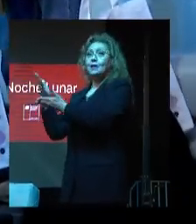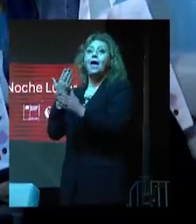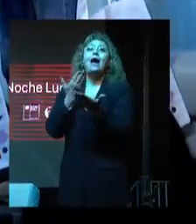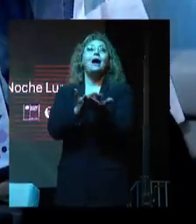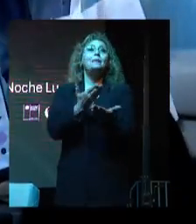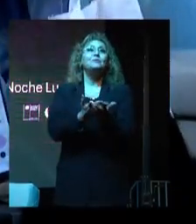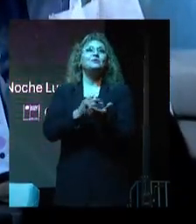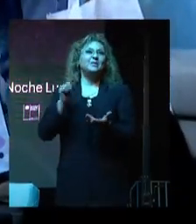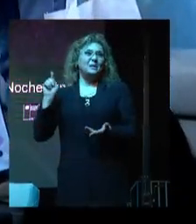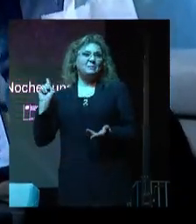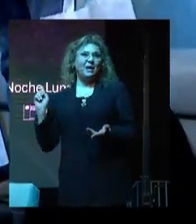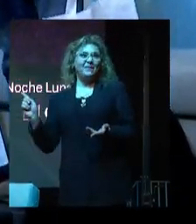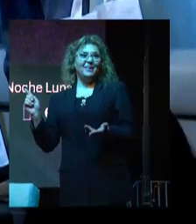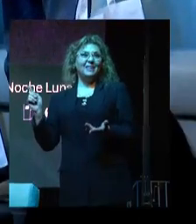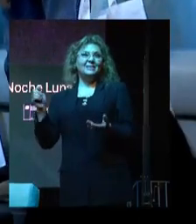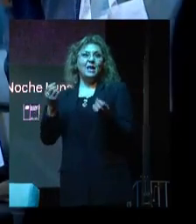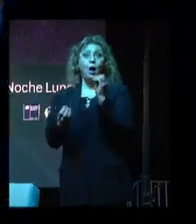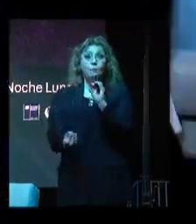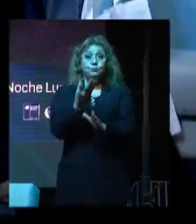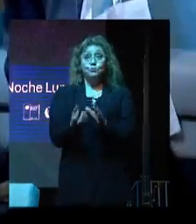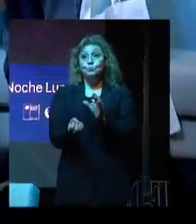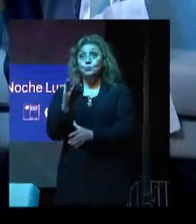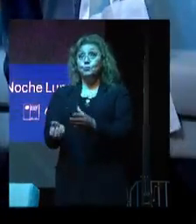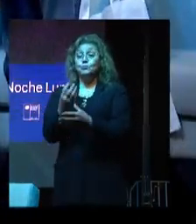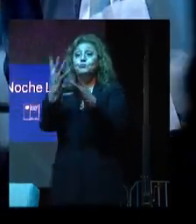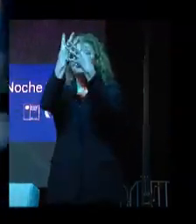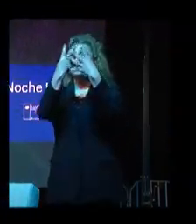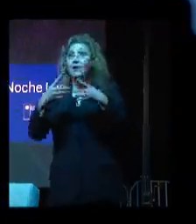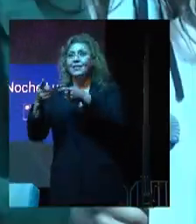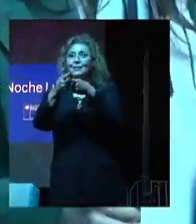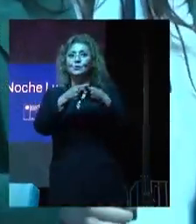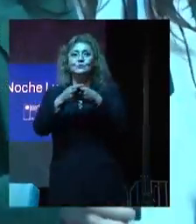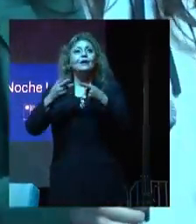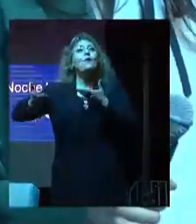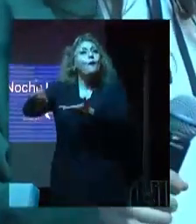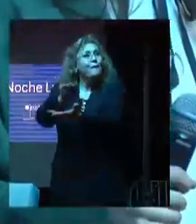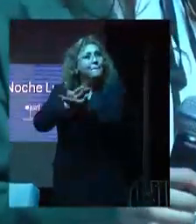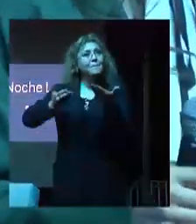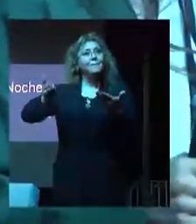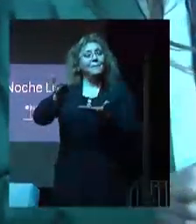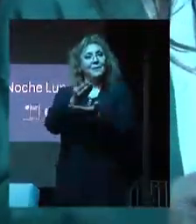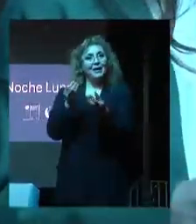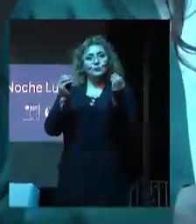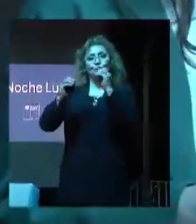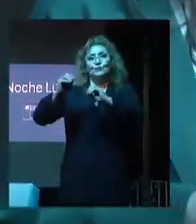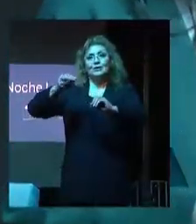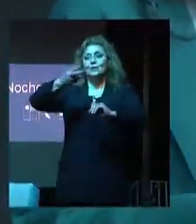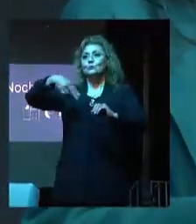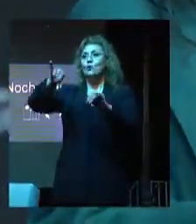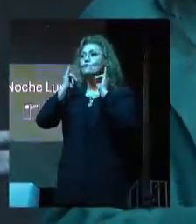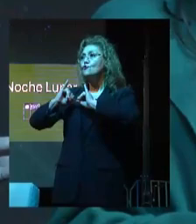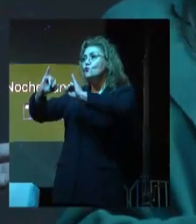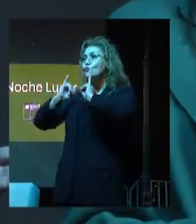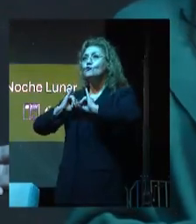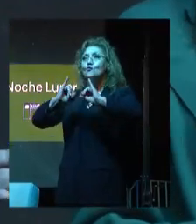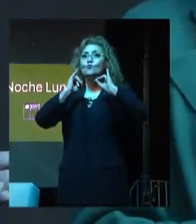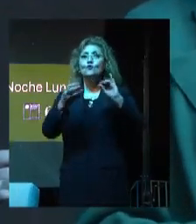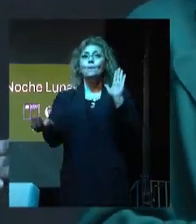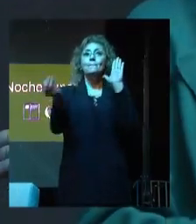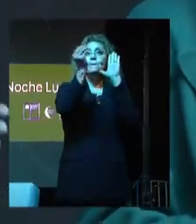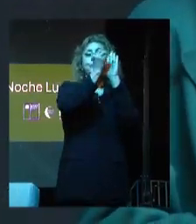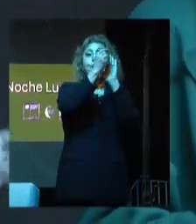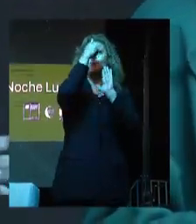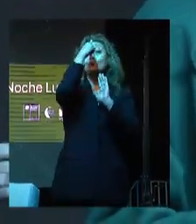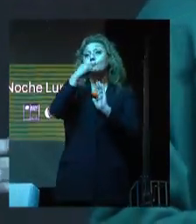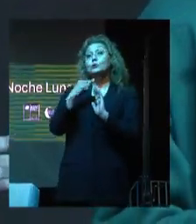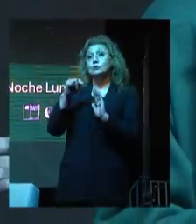porque y la suban a sus redes, ¿no? Y que compartan este contenido, que compartan esta información, que etiqueten al museo